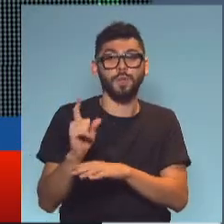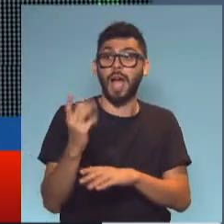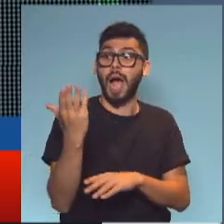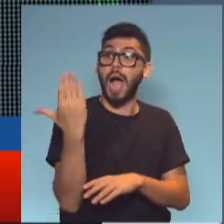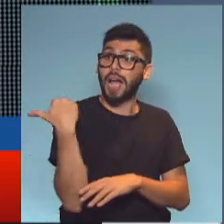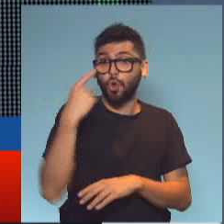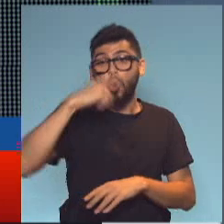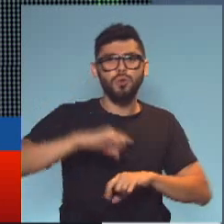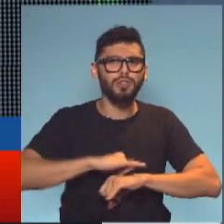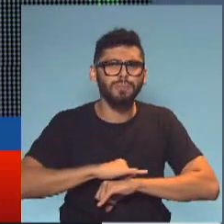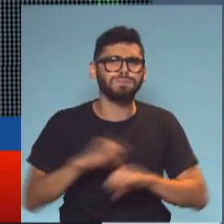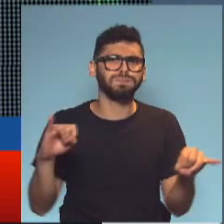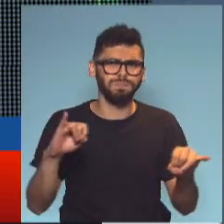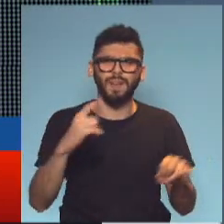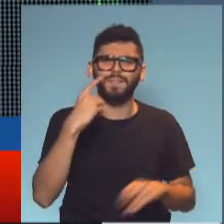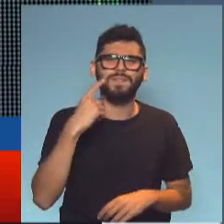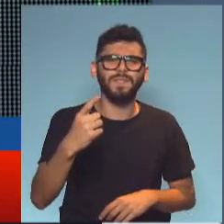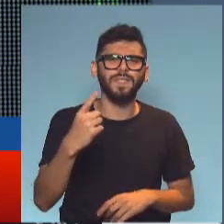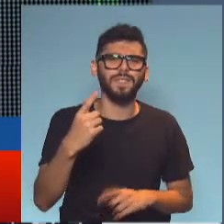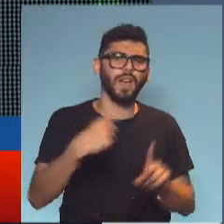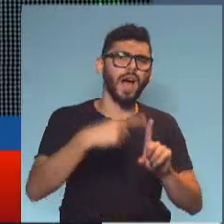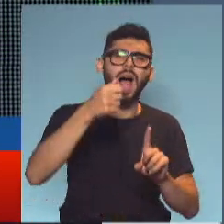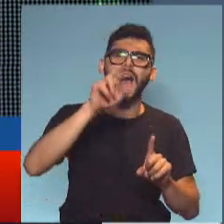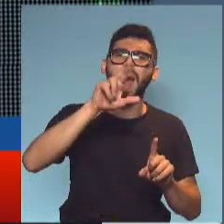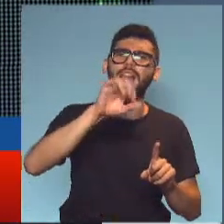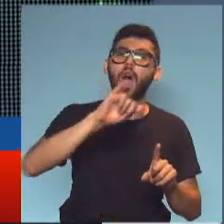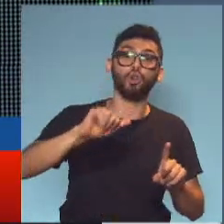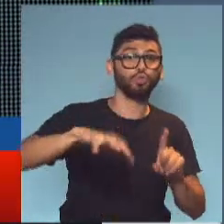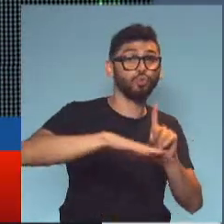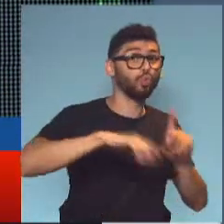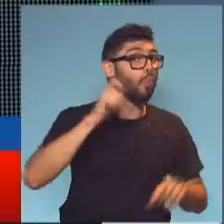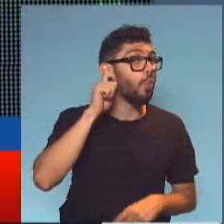de ayer. Si te parece, podemos escuchar lo que decía Arauz desde Guayaquil.